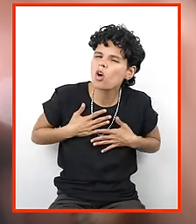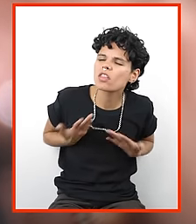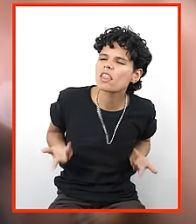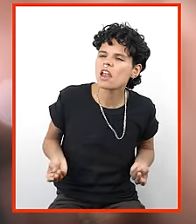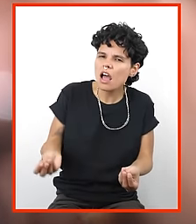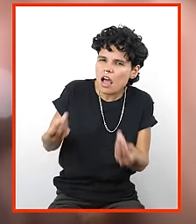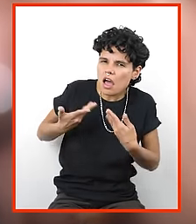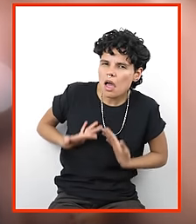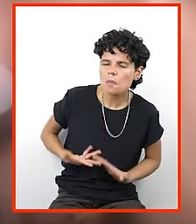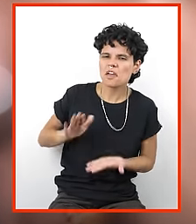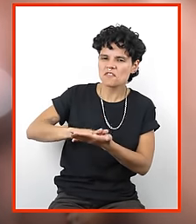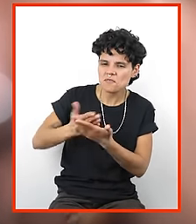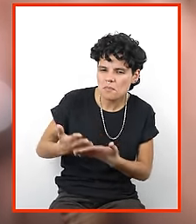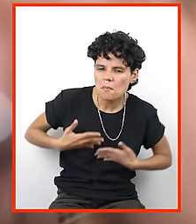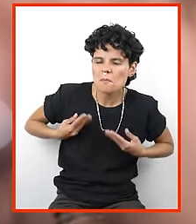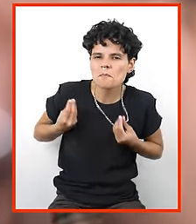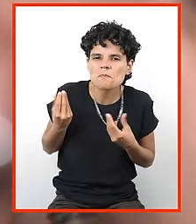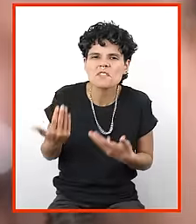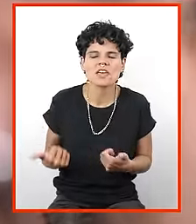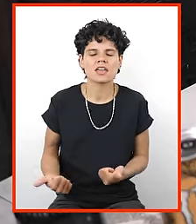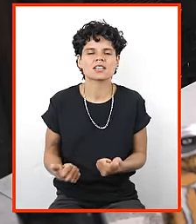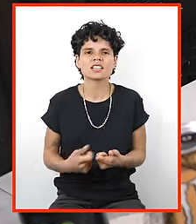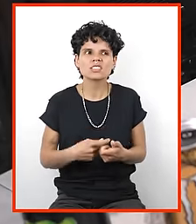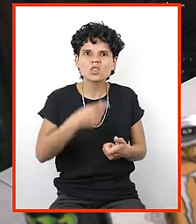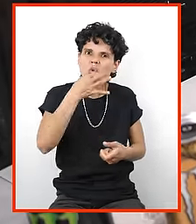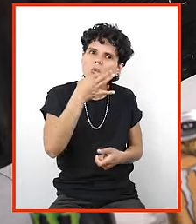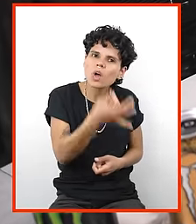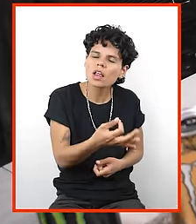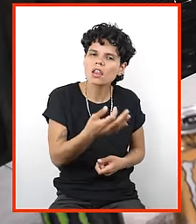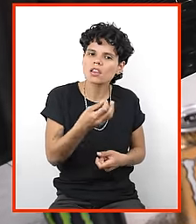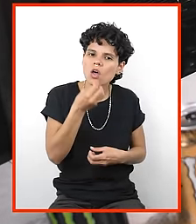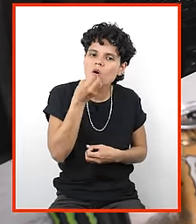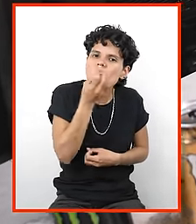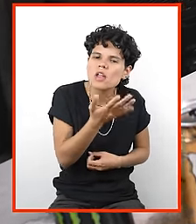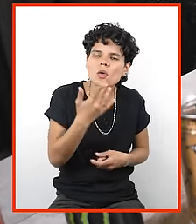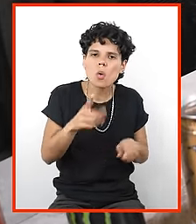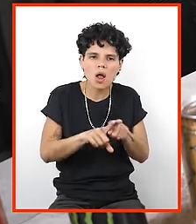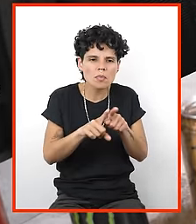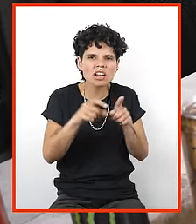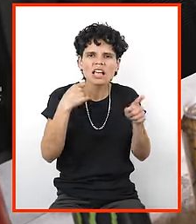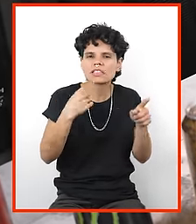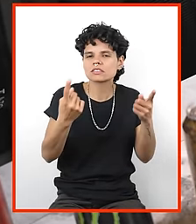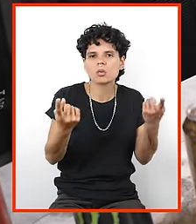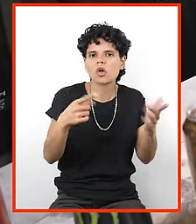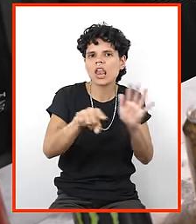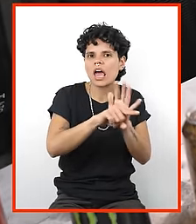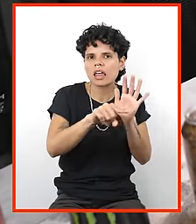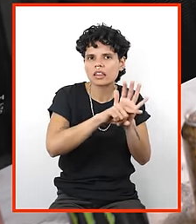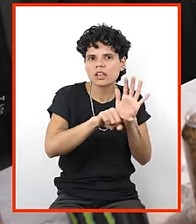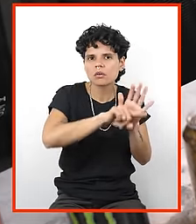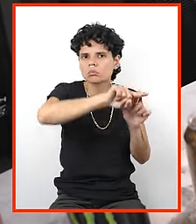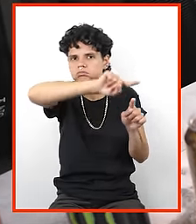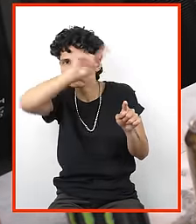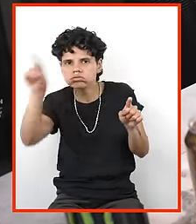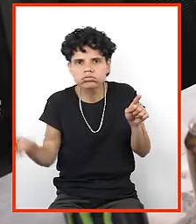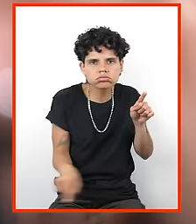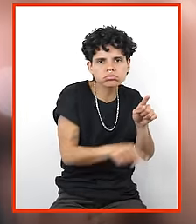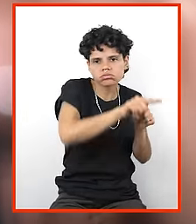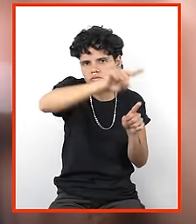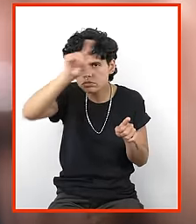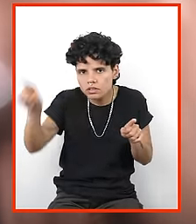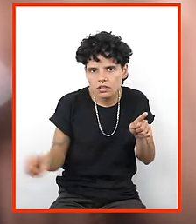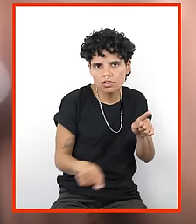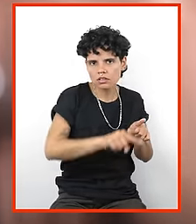alternativa, de todo tipo. Y te digo esto porque igual es como heavy, porque es un círculo vicioso, porque igual la gente o